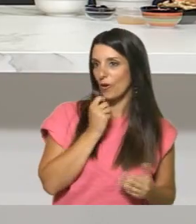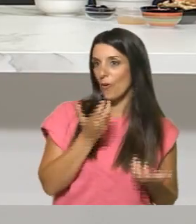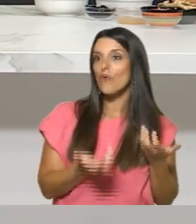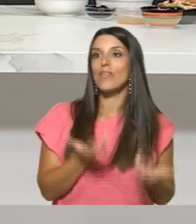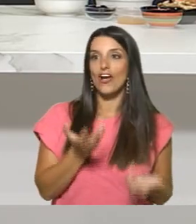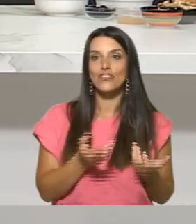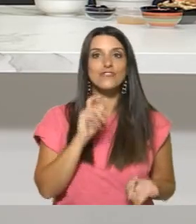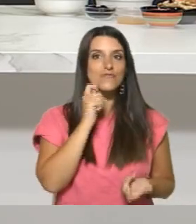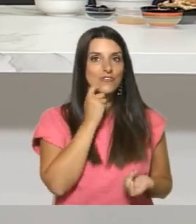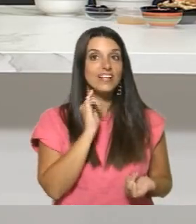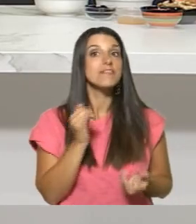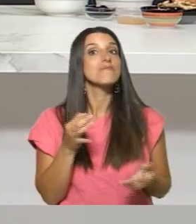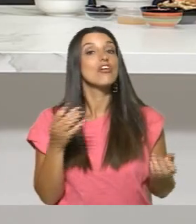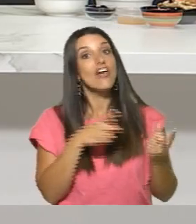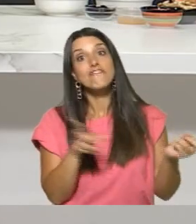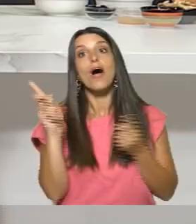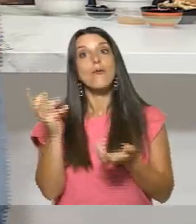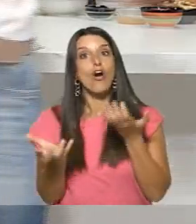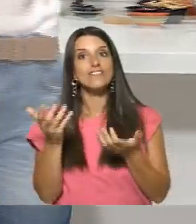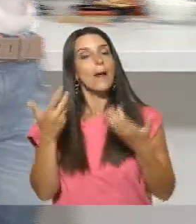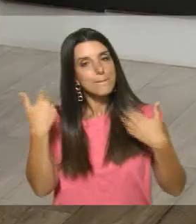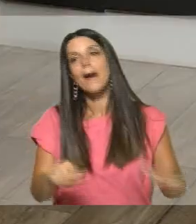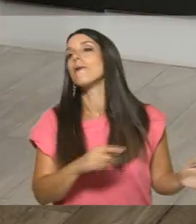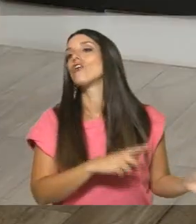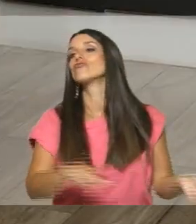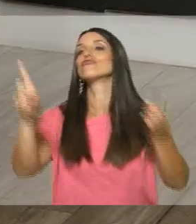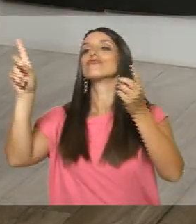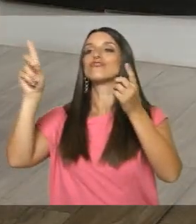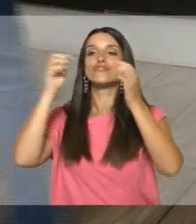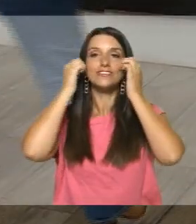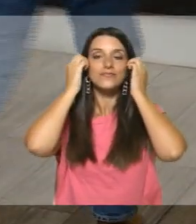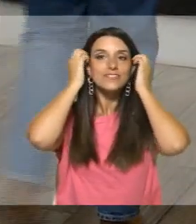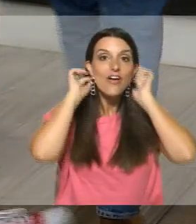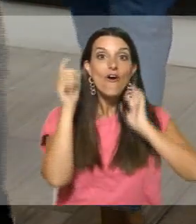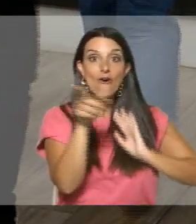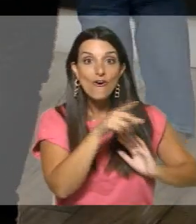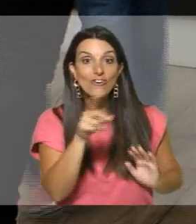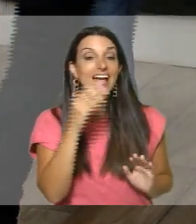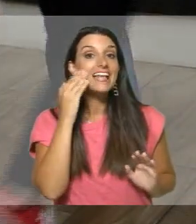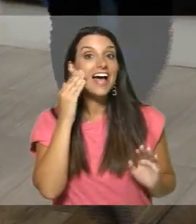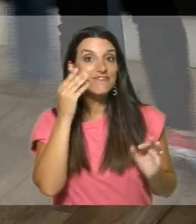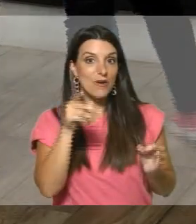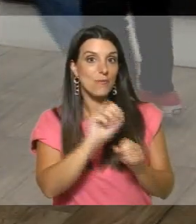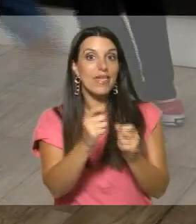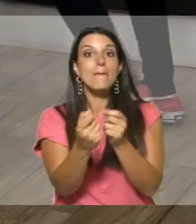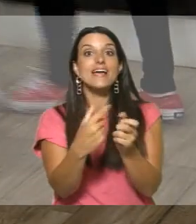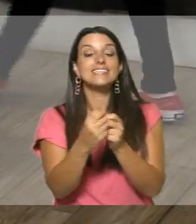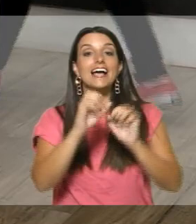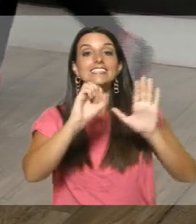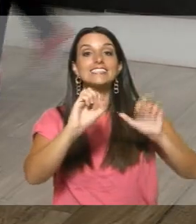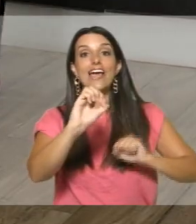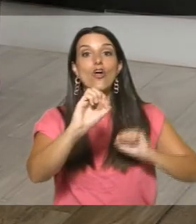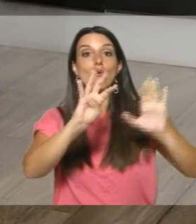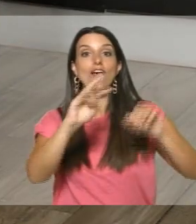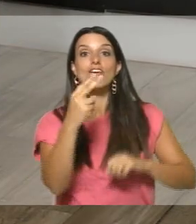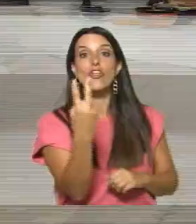cocineros. Exacto. Perfecto, entonces nos vamos a la cocina. Ahora sí, pasamos. Muy bien, dale. Pasemos a la cocina entonces. Y ustedes saben que del otro lado nos pueden escribir al